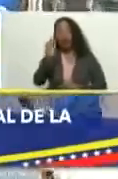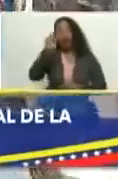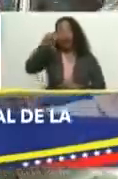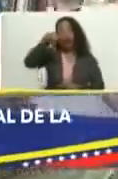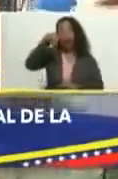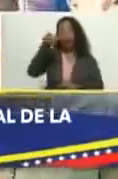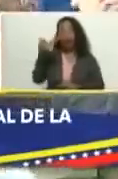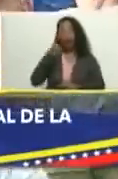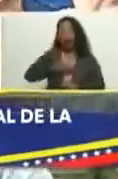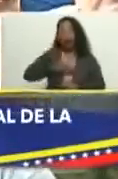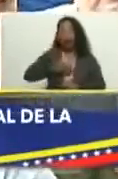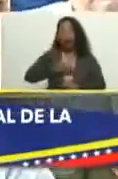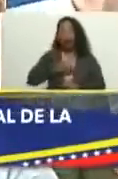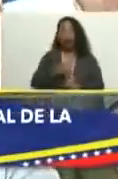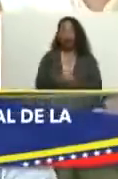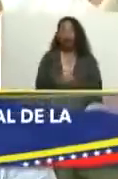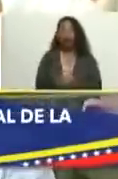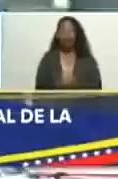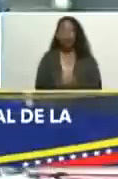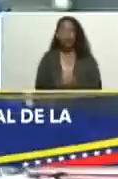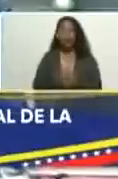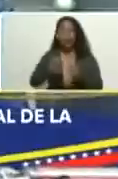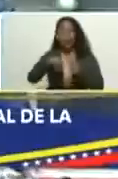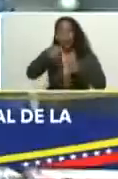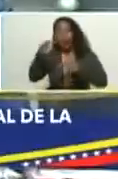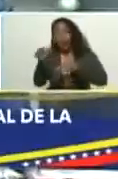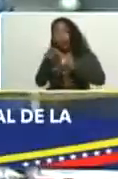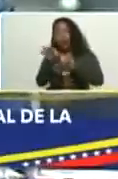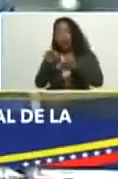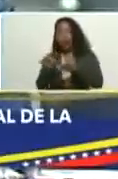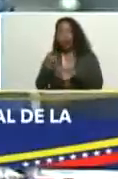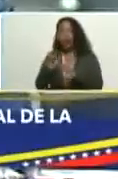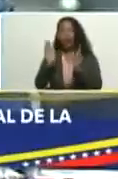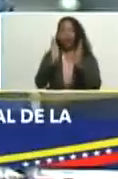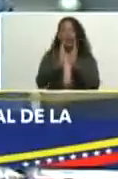A Diego Corrales, alcalde del municipio San Joaquín.